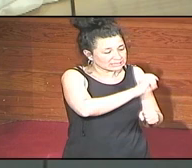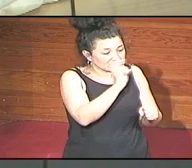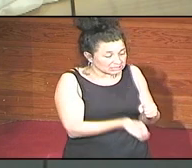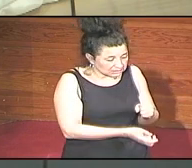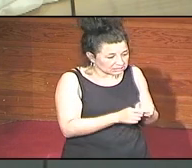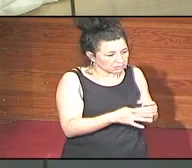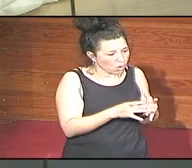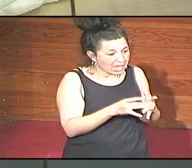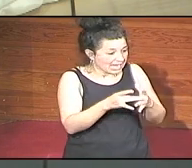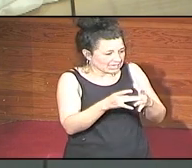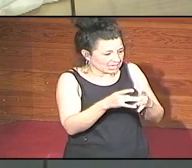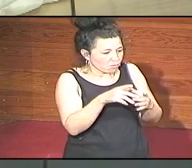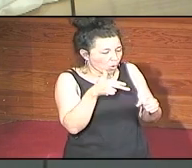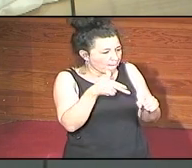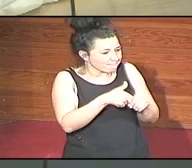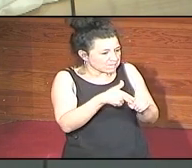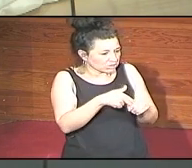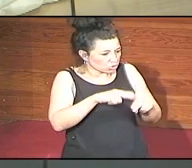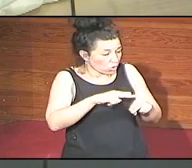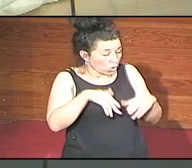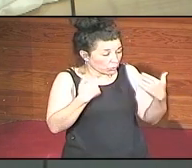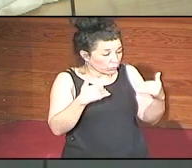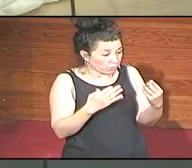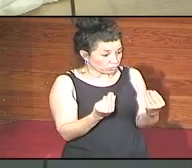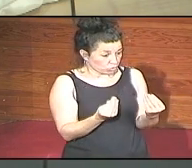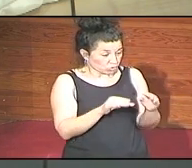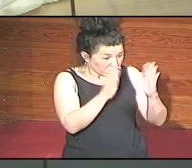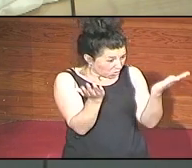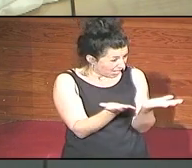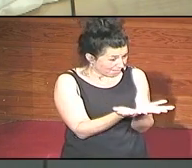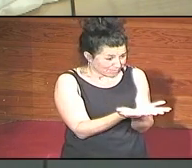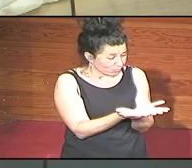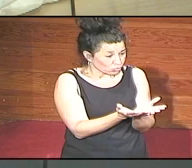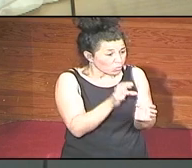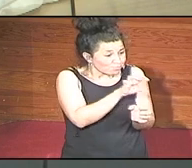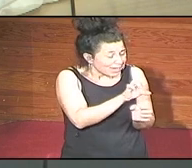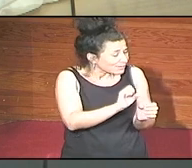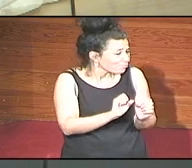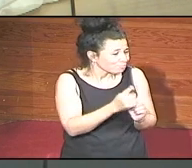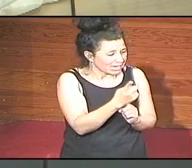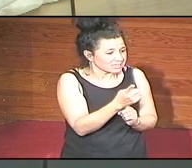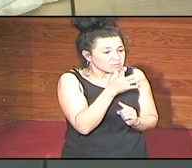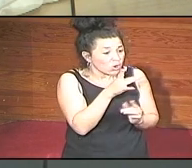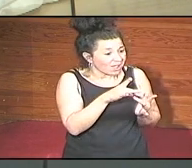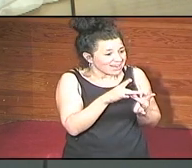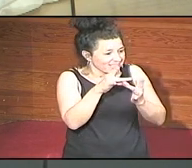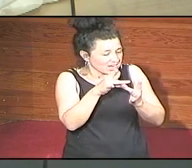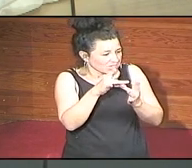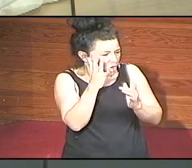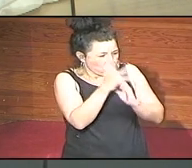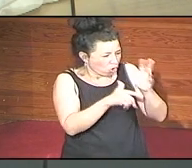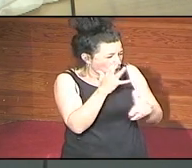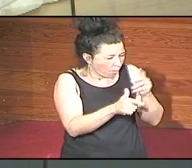muchísimo petróleo es el de los países que más petróleo tiene del mundo y unas élites que robaron pero vamos sin ningún tipo de problema